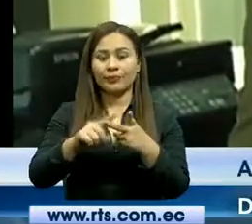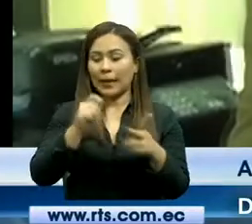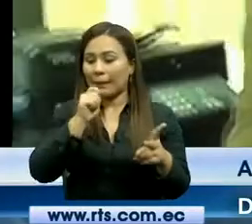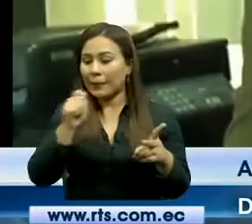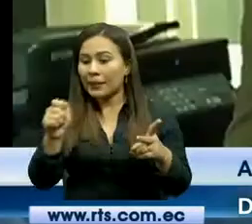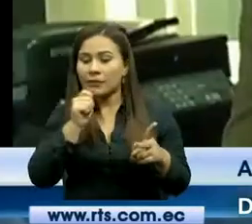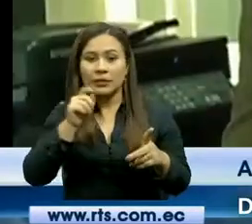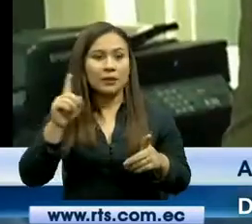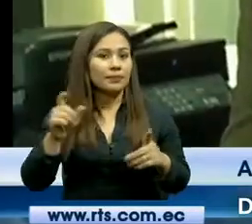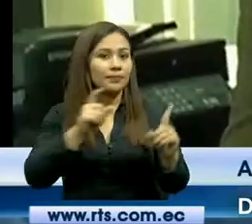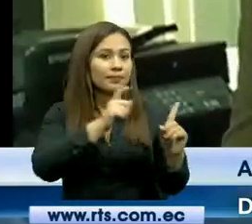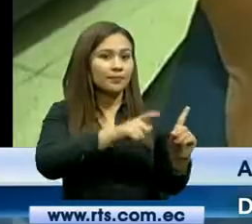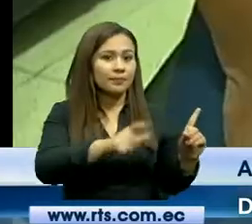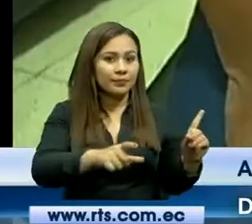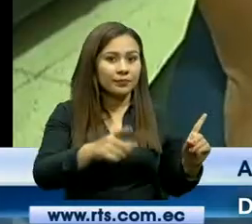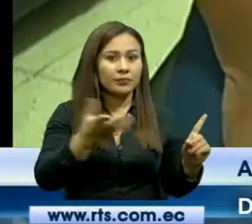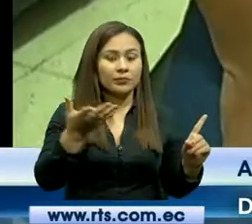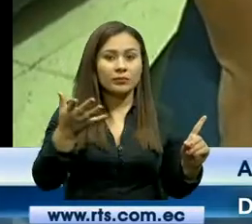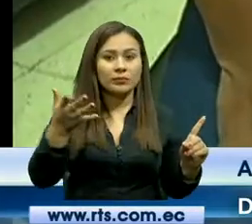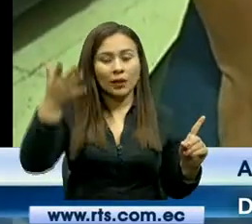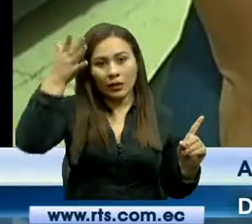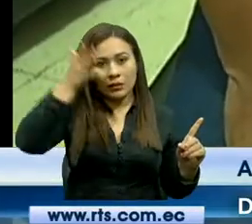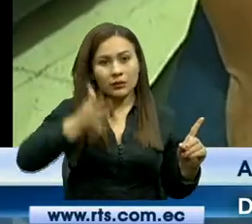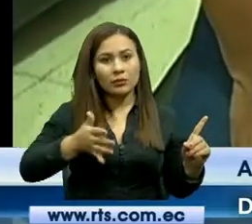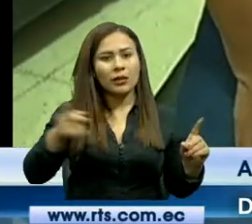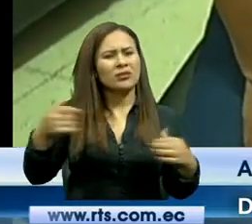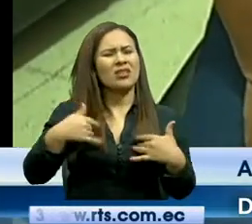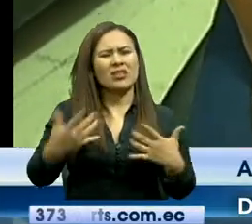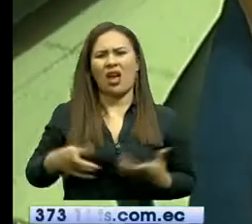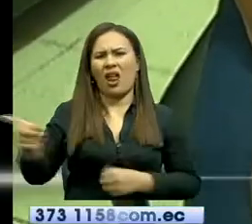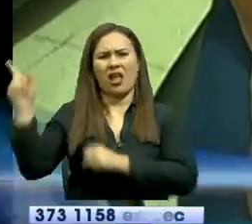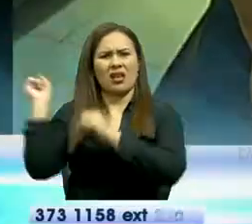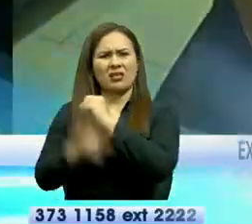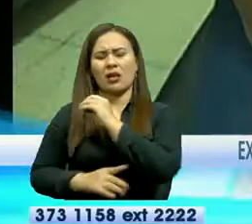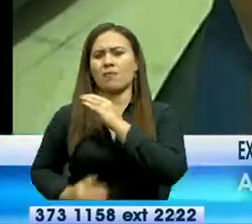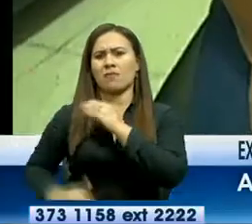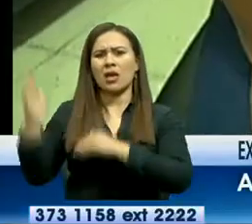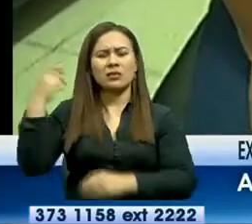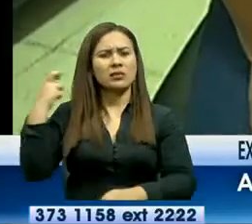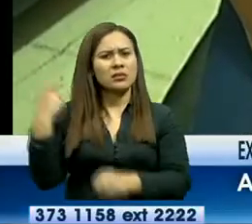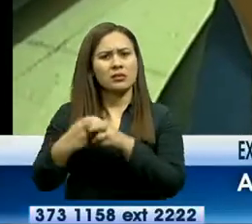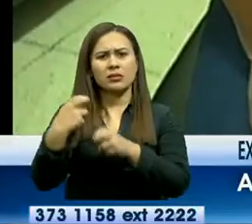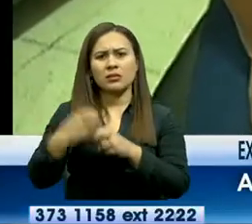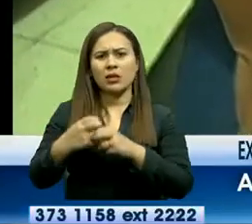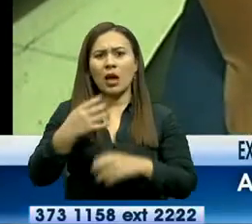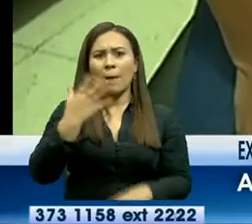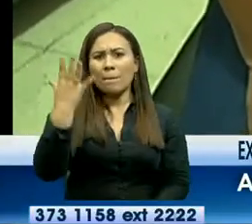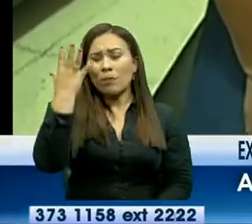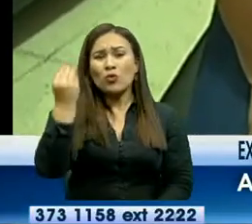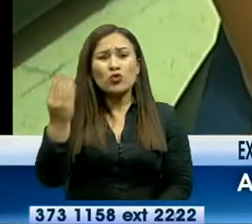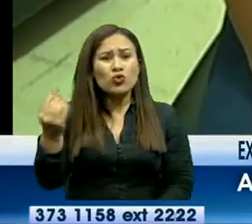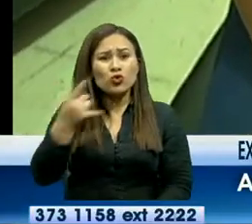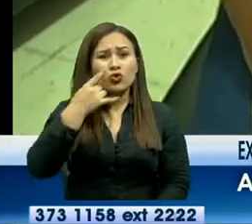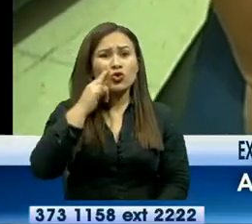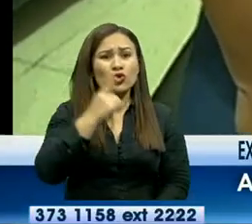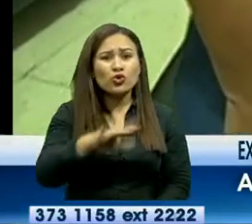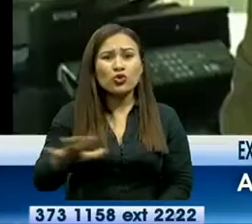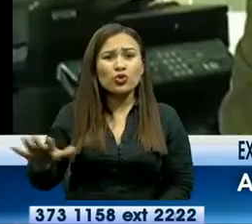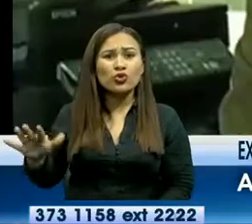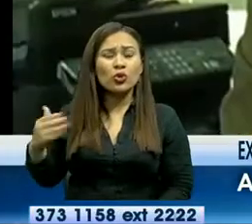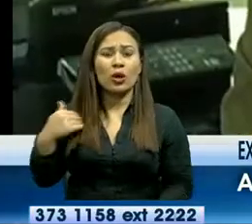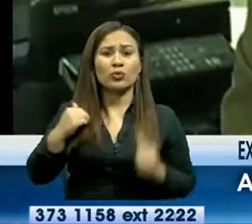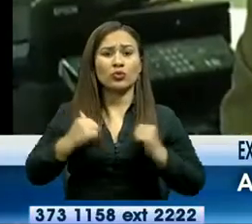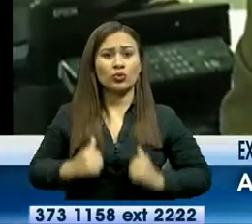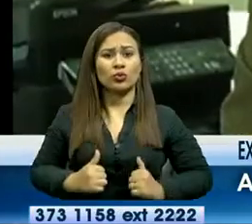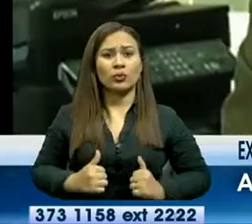víctima, de la cámara de Gesell. Que le pongan la pena máxima por el daño que le hicieron a todos los niños, no solamente a mi niña. No